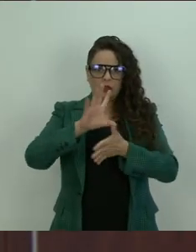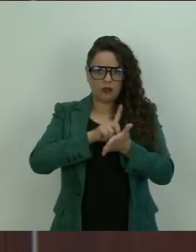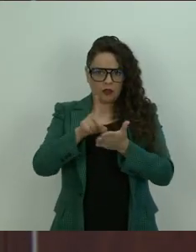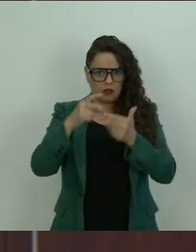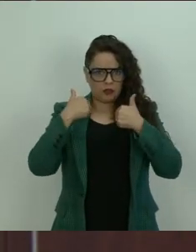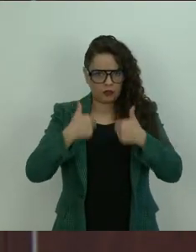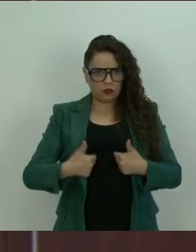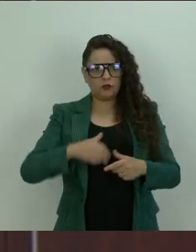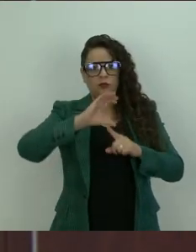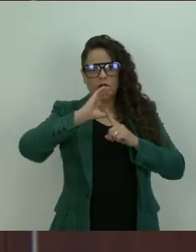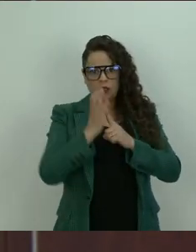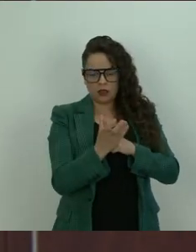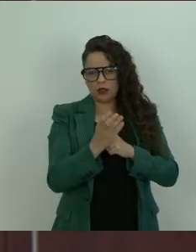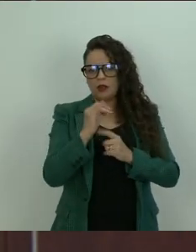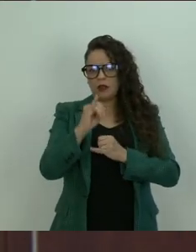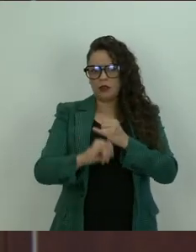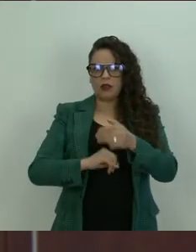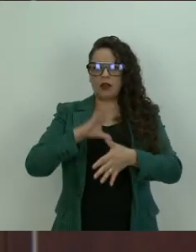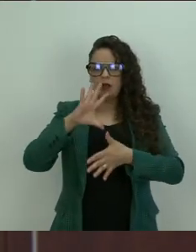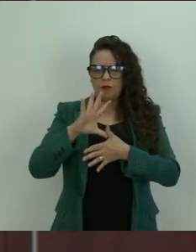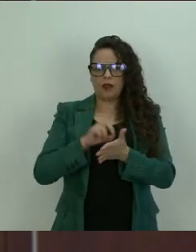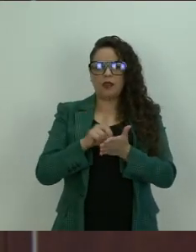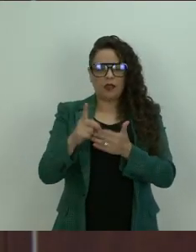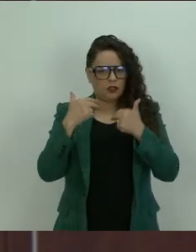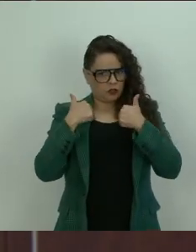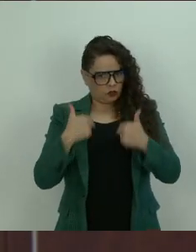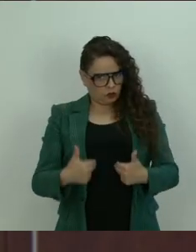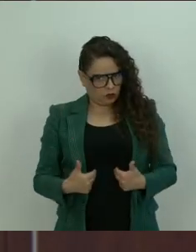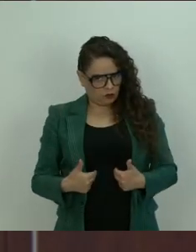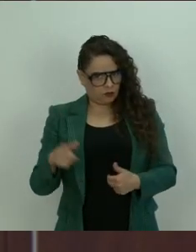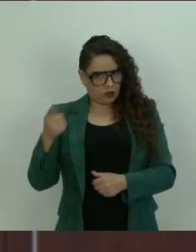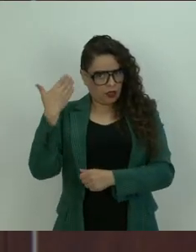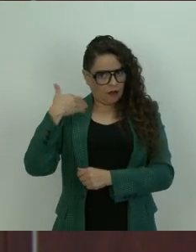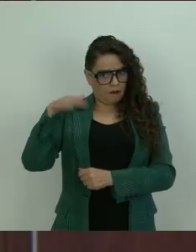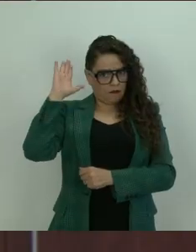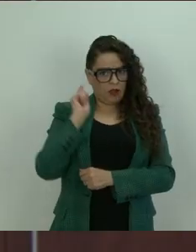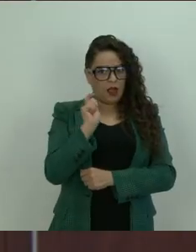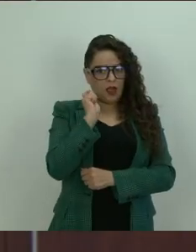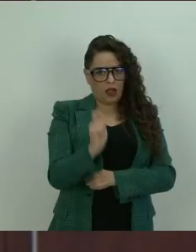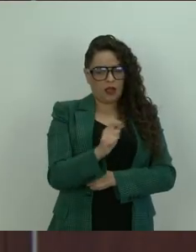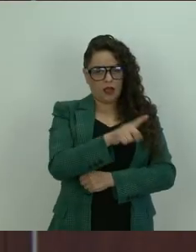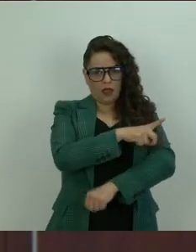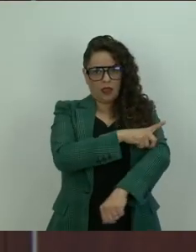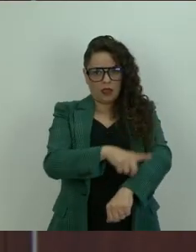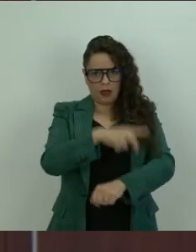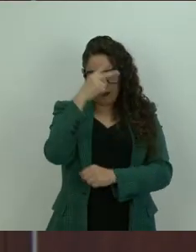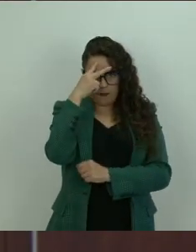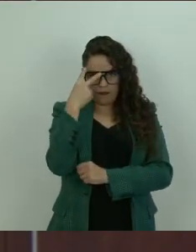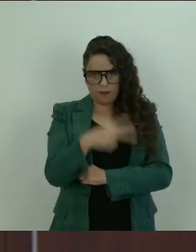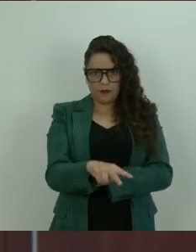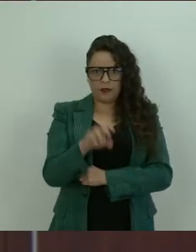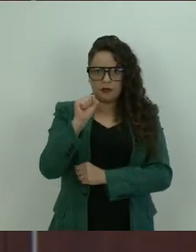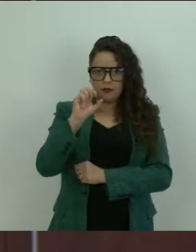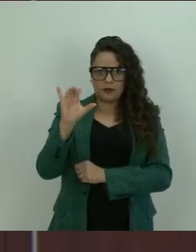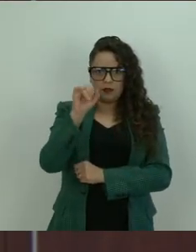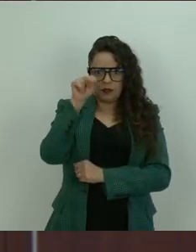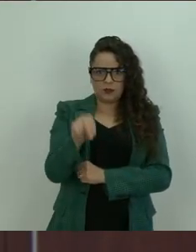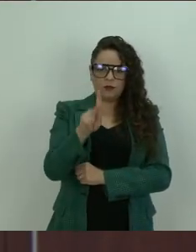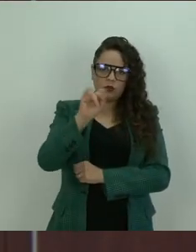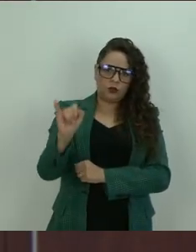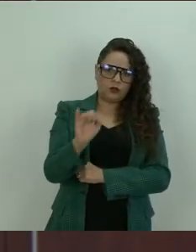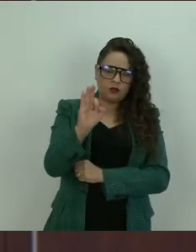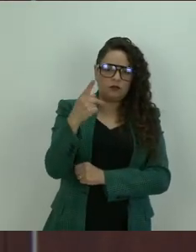En representación del Poder Judicial, fue parte de la delegación mexicana en la sustentación del tercer examen